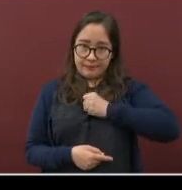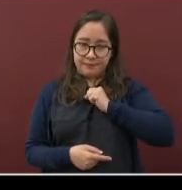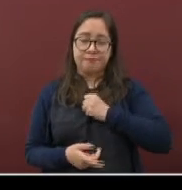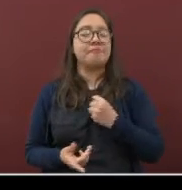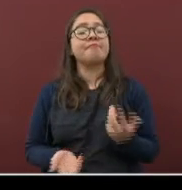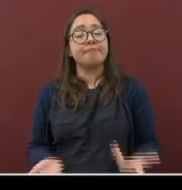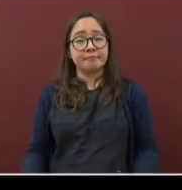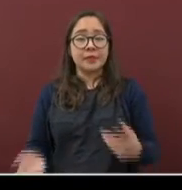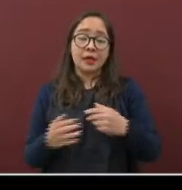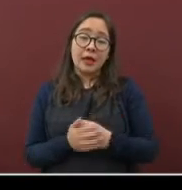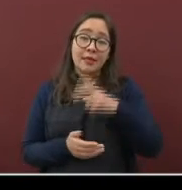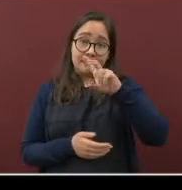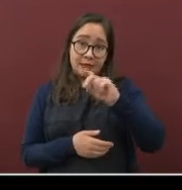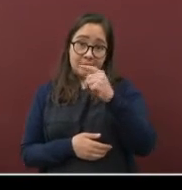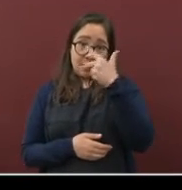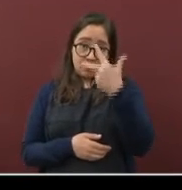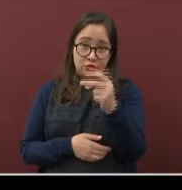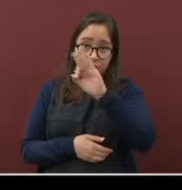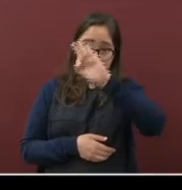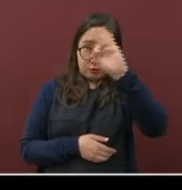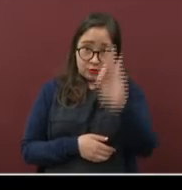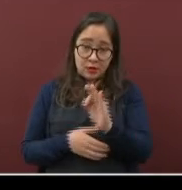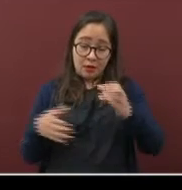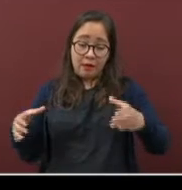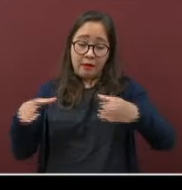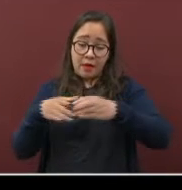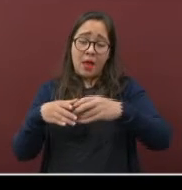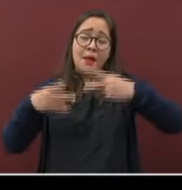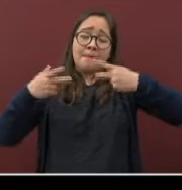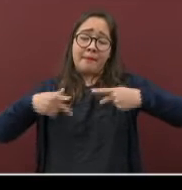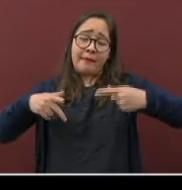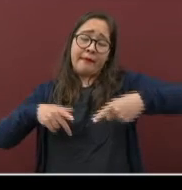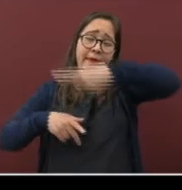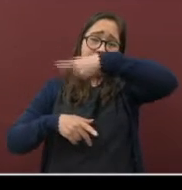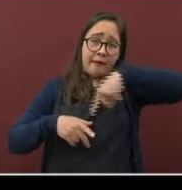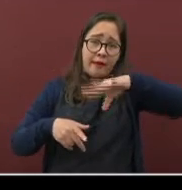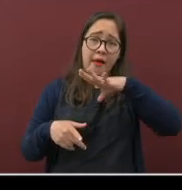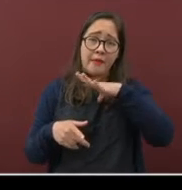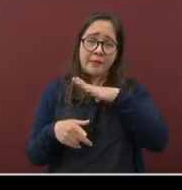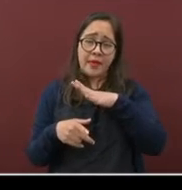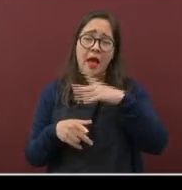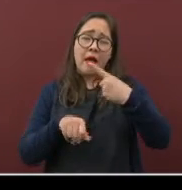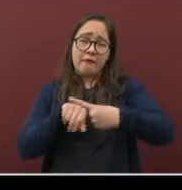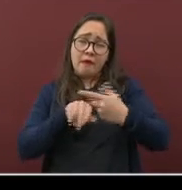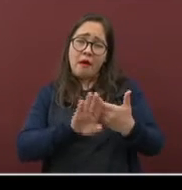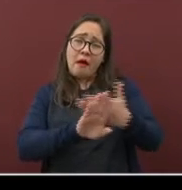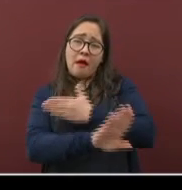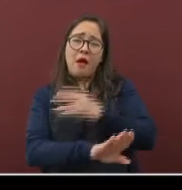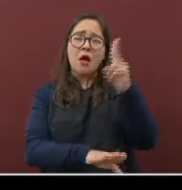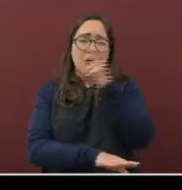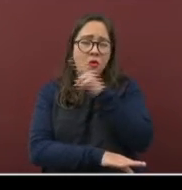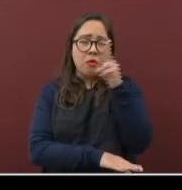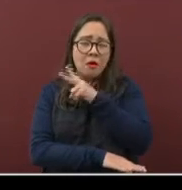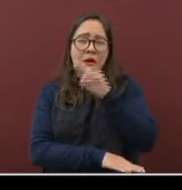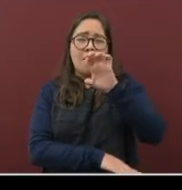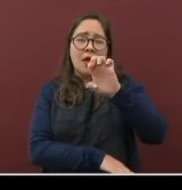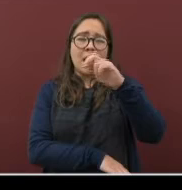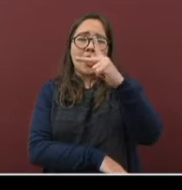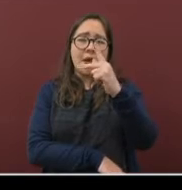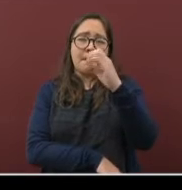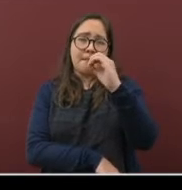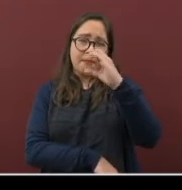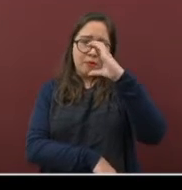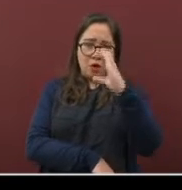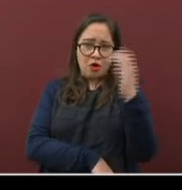el 38% de los que manifestaron padecer enfermedad pulmonar obstructiva crónica no se recuperó